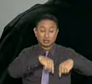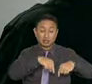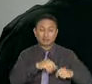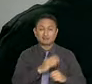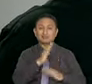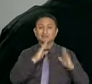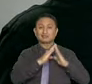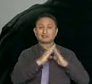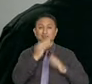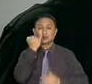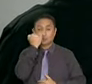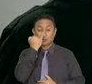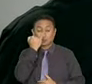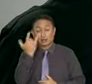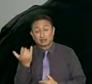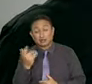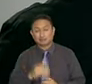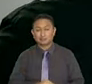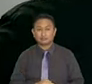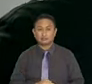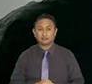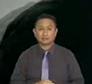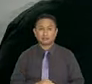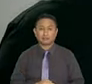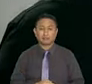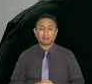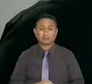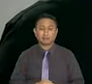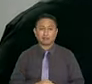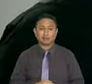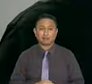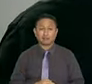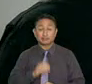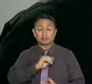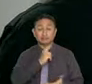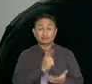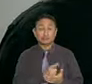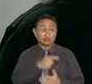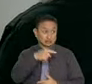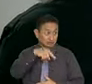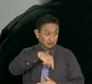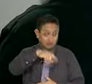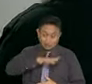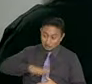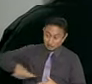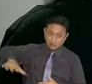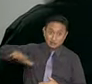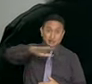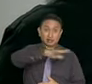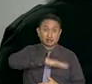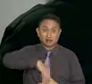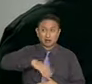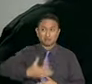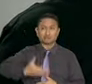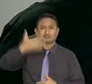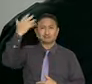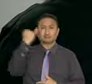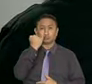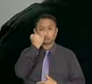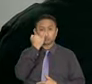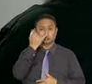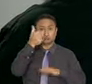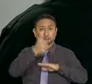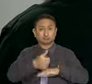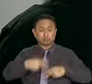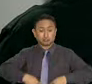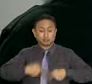prehispánica puede ser inca o incluso pre inca se sin lugar a dudas esta área en esta área había ocupación prehispánica se